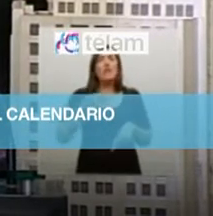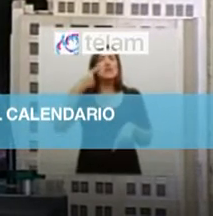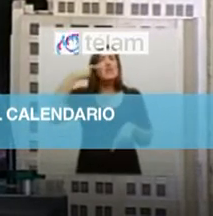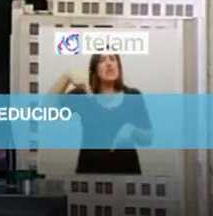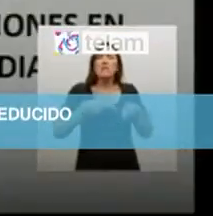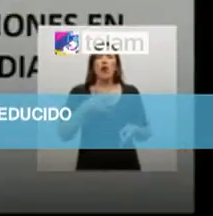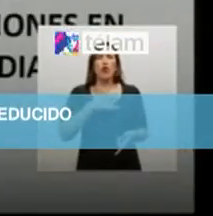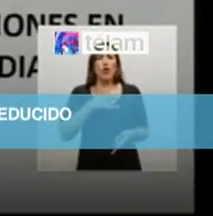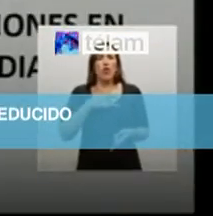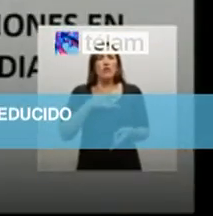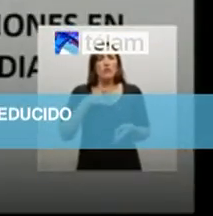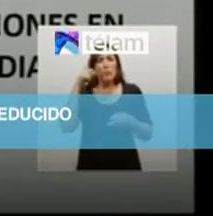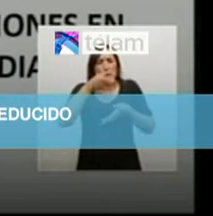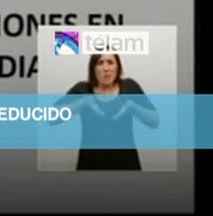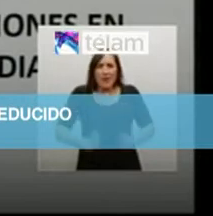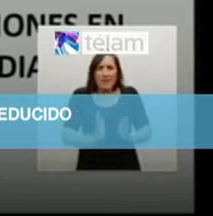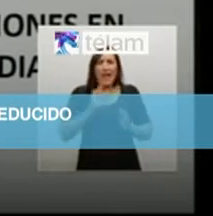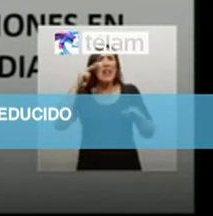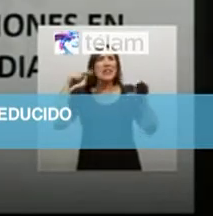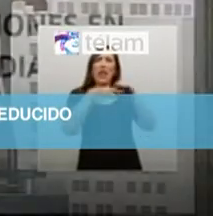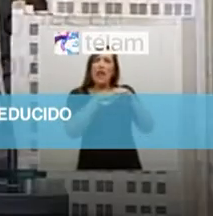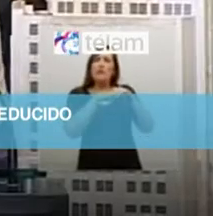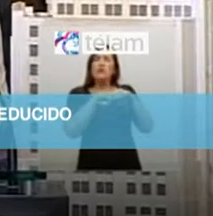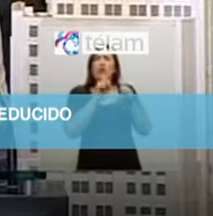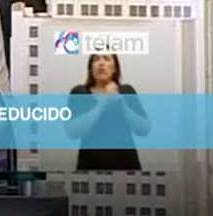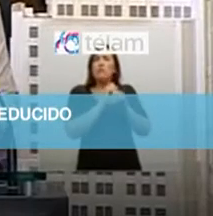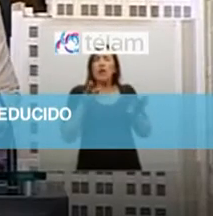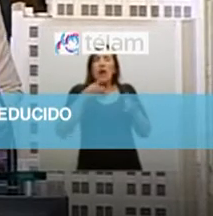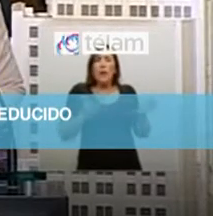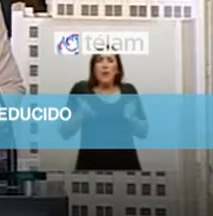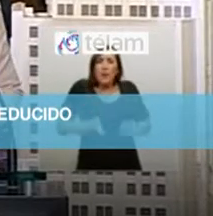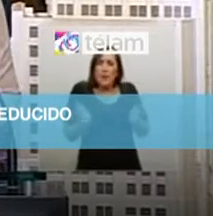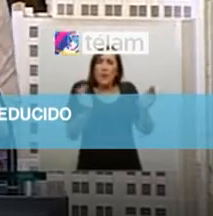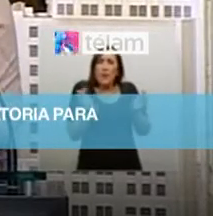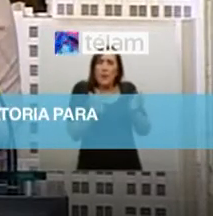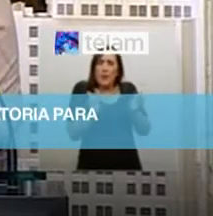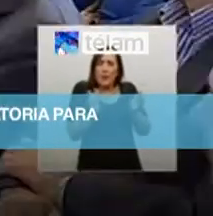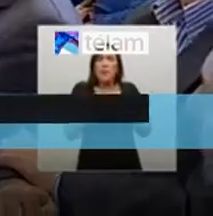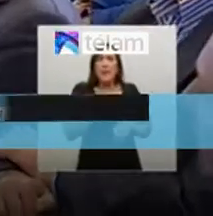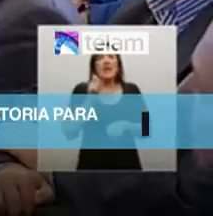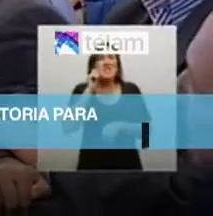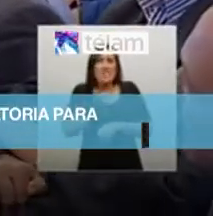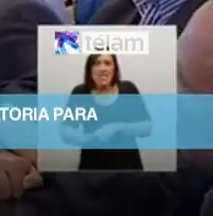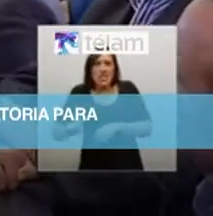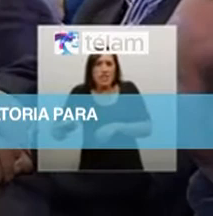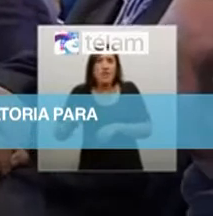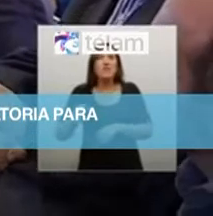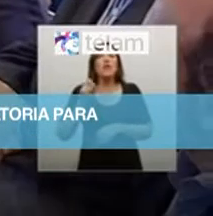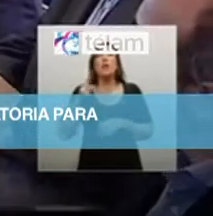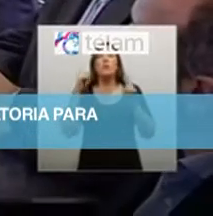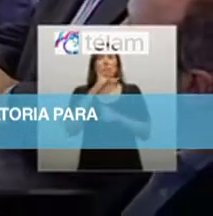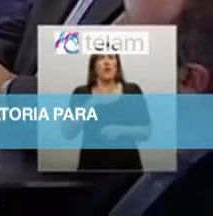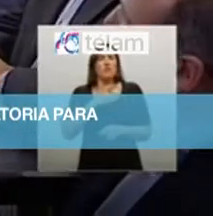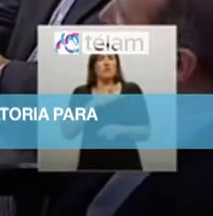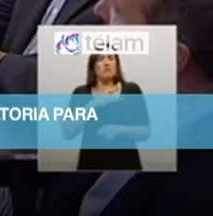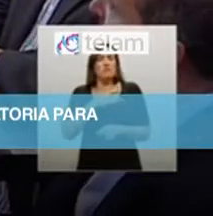nacional. La mandataria aseguró que con las políticas de salud se ha logrado reducir la mortalidad infantil. Por último, la presidenta anunció el envío de un proyecto de